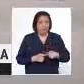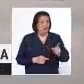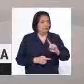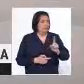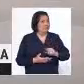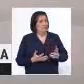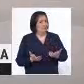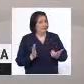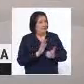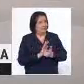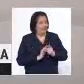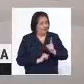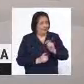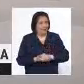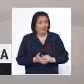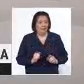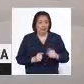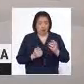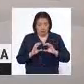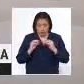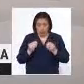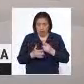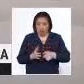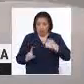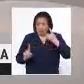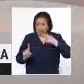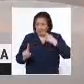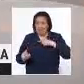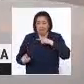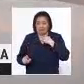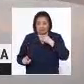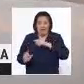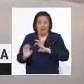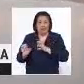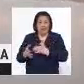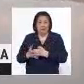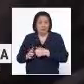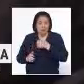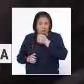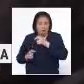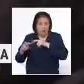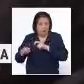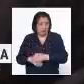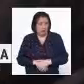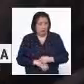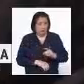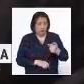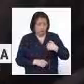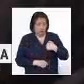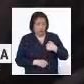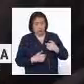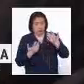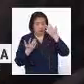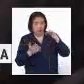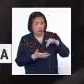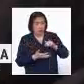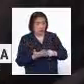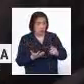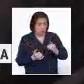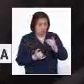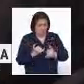ilícita. Una organización que ahora amenaza de muerte al equipo periodístico. No estudié nunca y